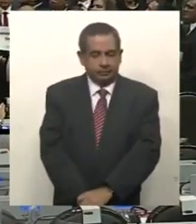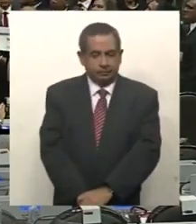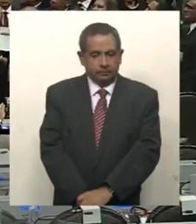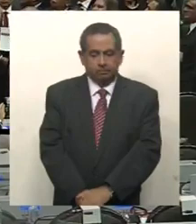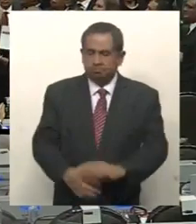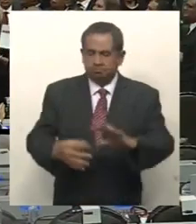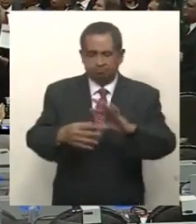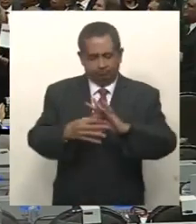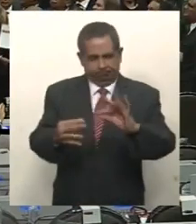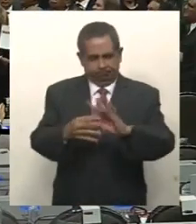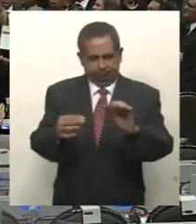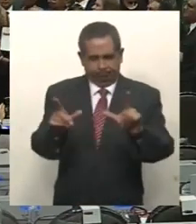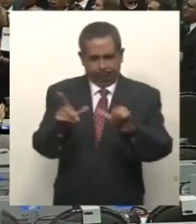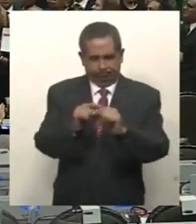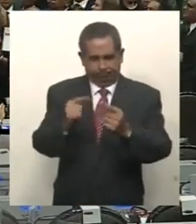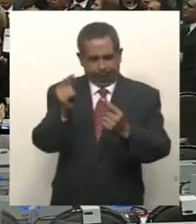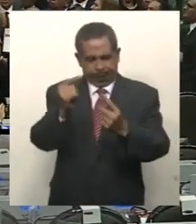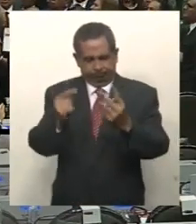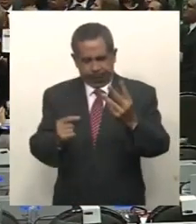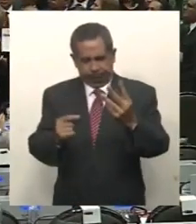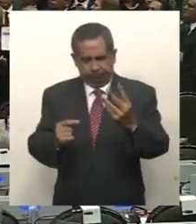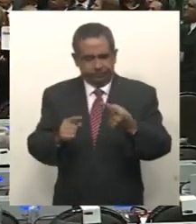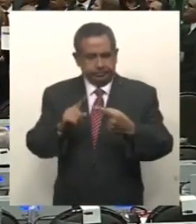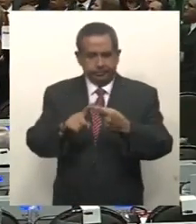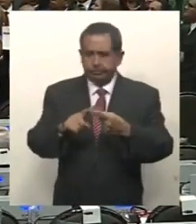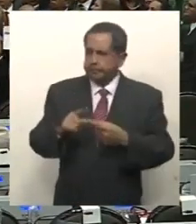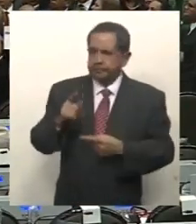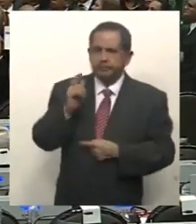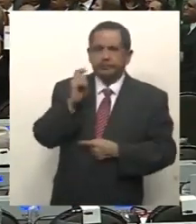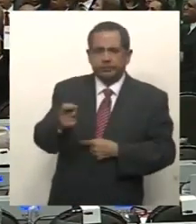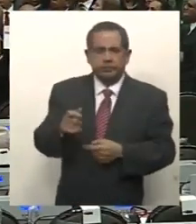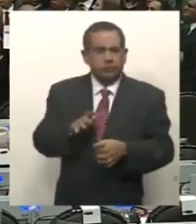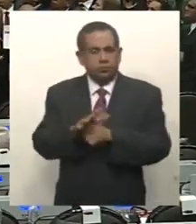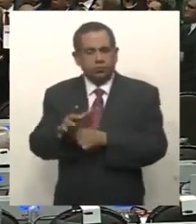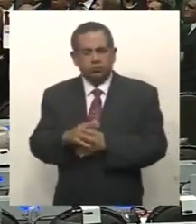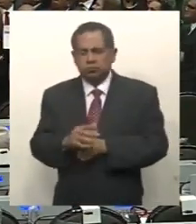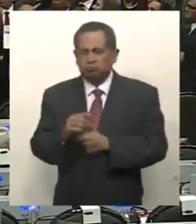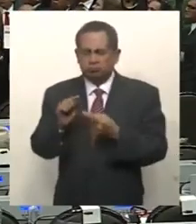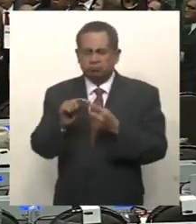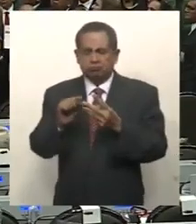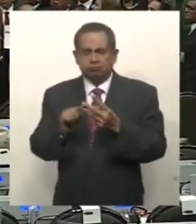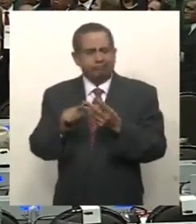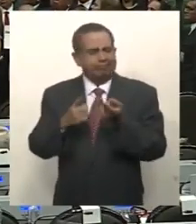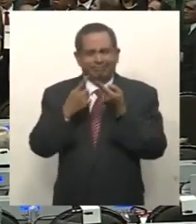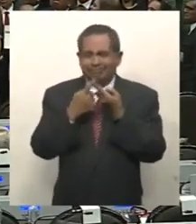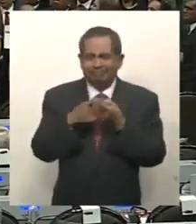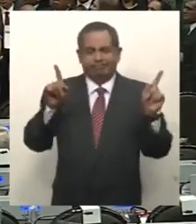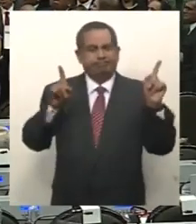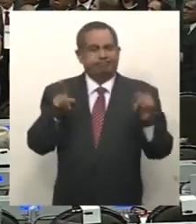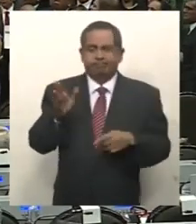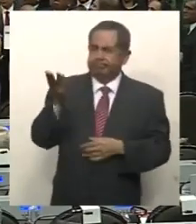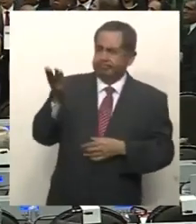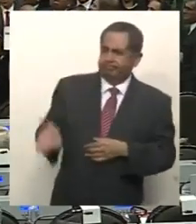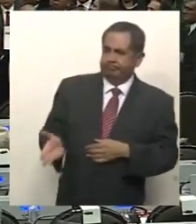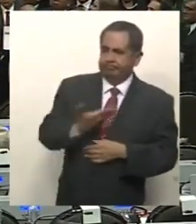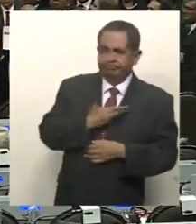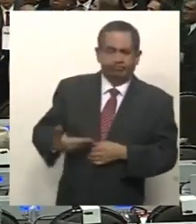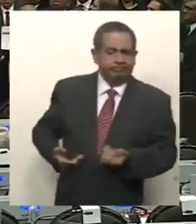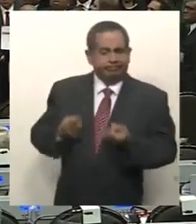Solo mencionaré, ciudadano presidente, acciones mínimas que hacen distinto al Ejecutivo